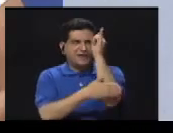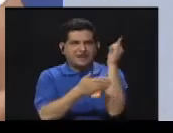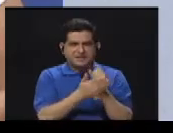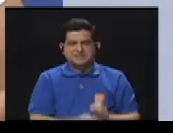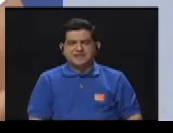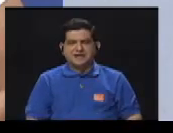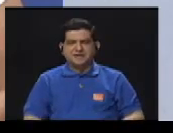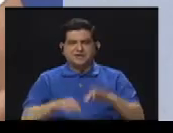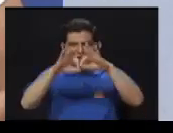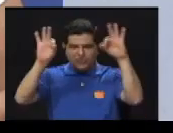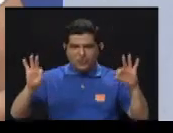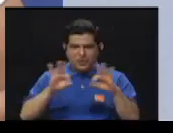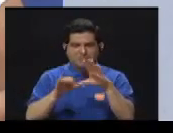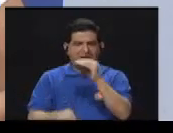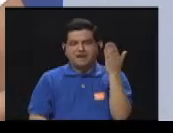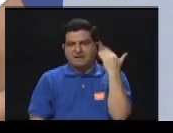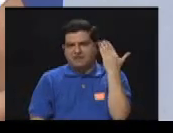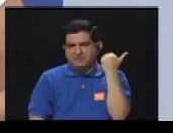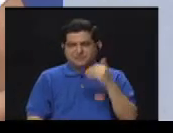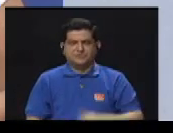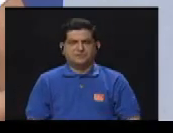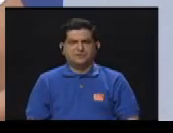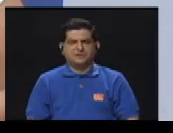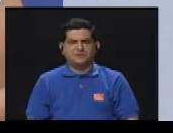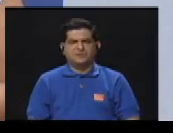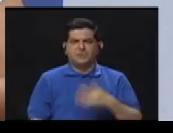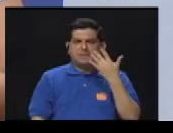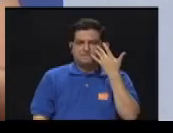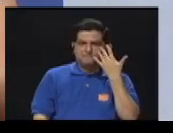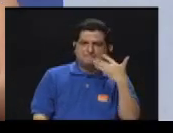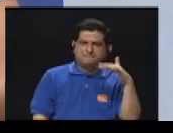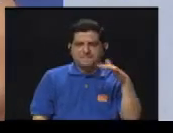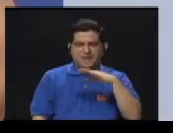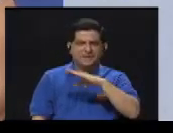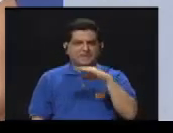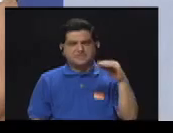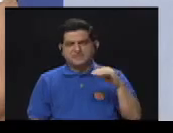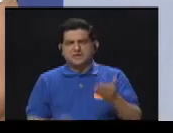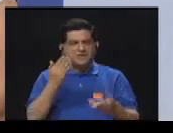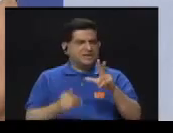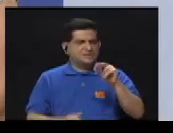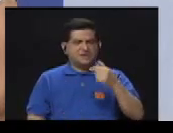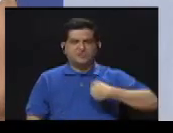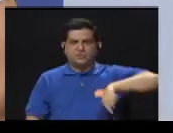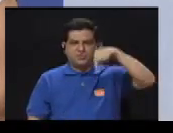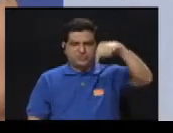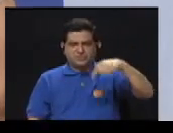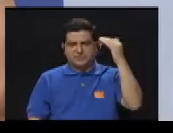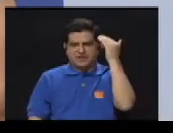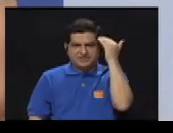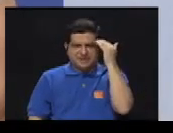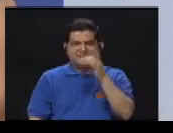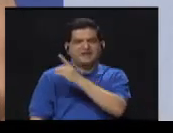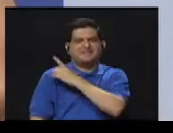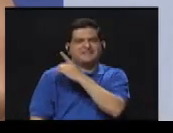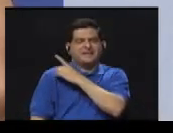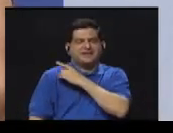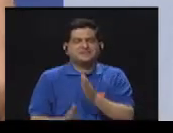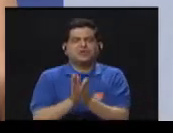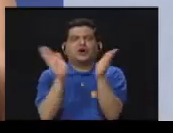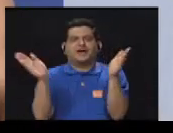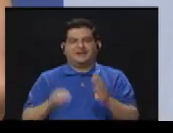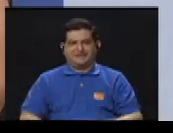fue diseño de imagen y sonido. Uh-huh. ¿En qué se asemeja y en qué no, digamos, a lo que conocemos acá como